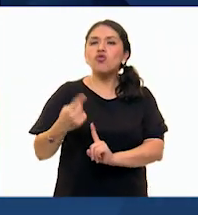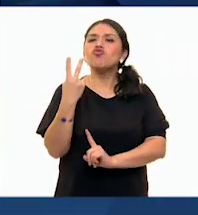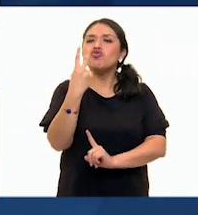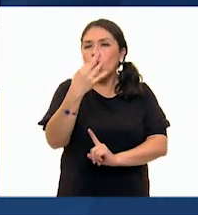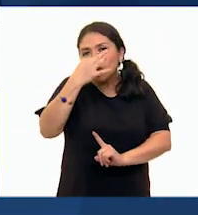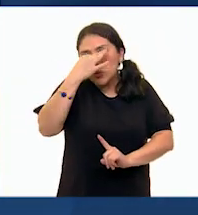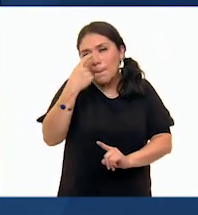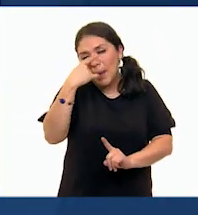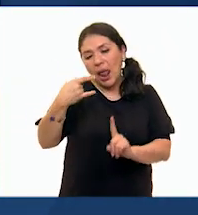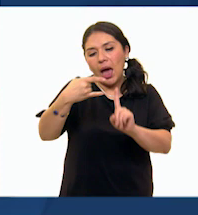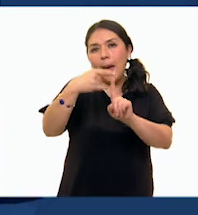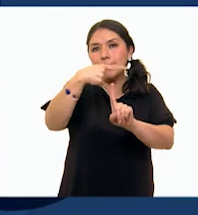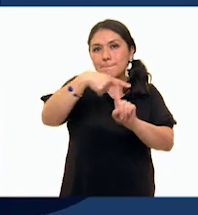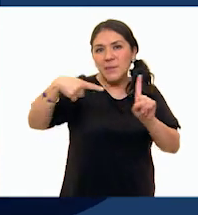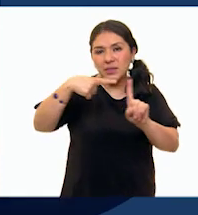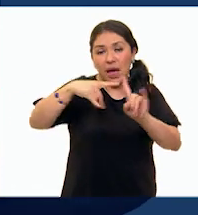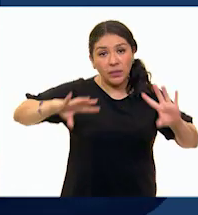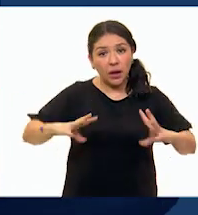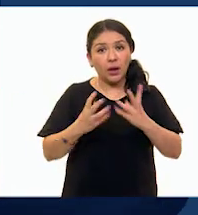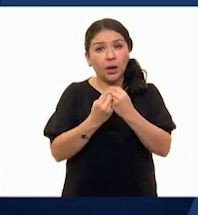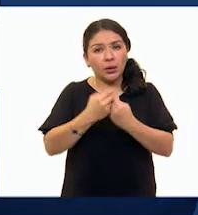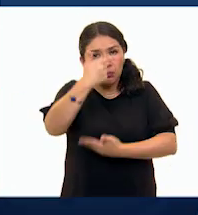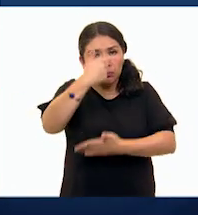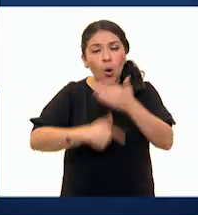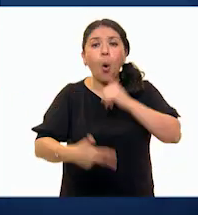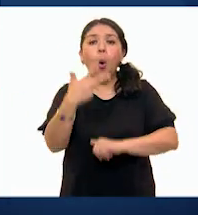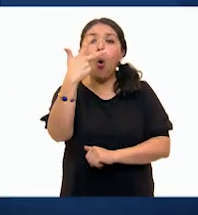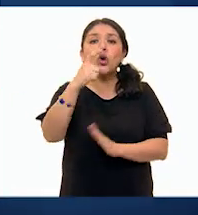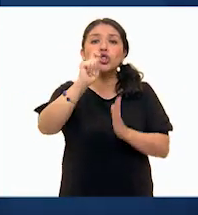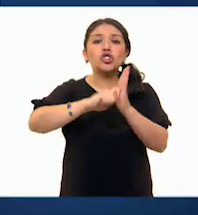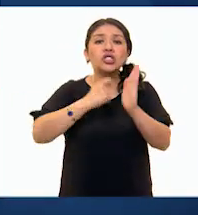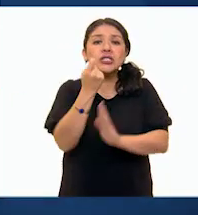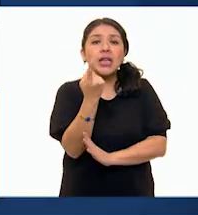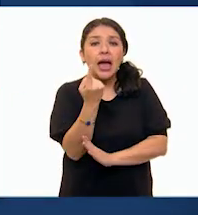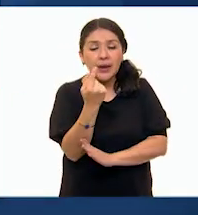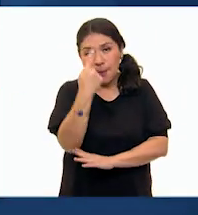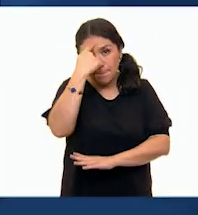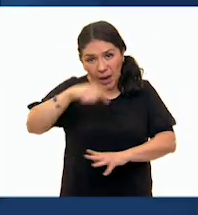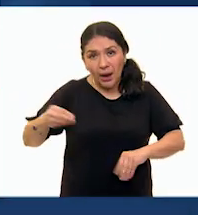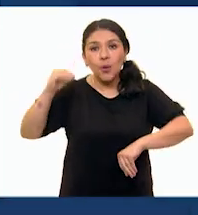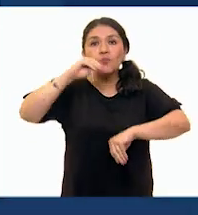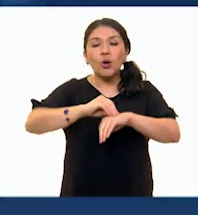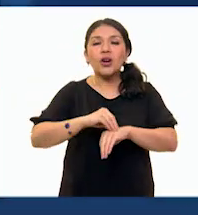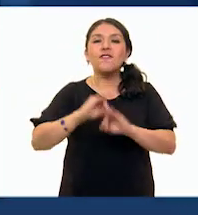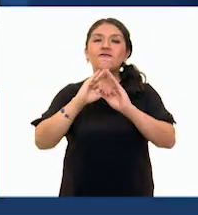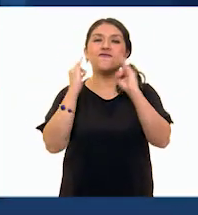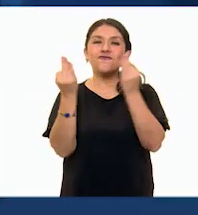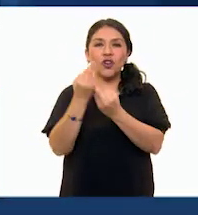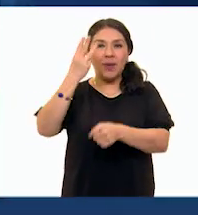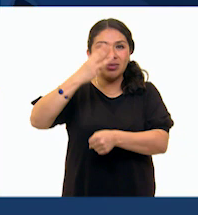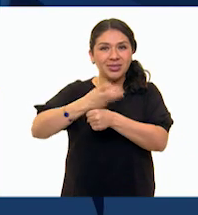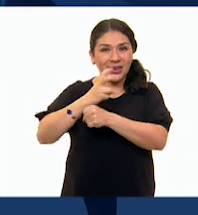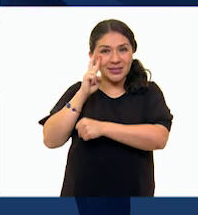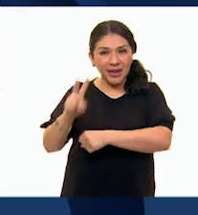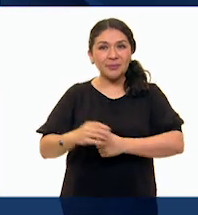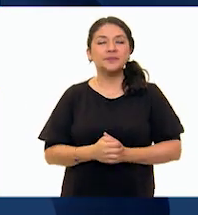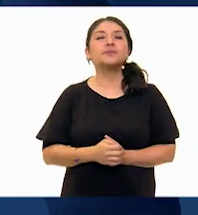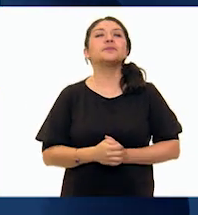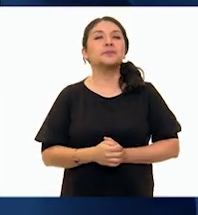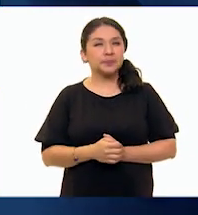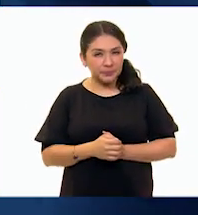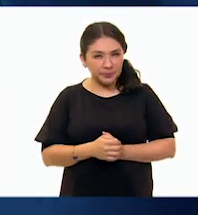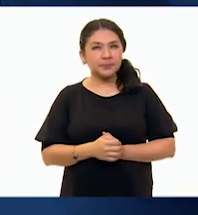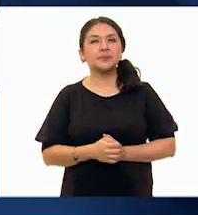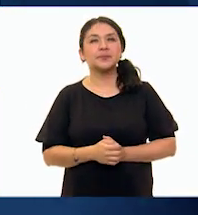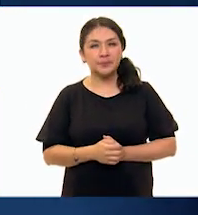para este otro. En total se utilizaron 8 cerillos que aumentan para construir la figura 3. Por lo tanto,